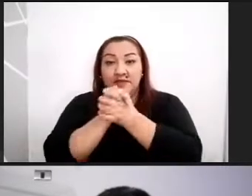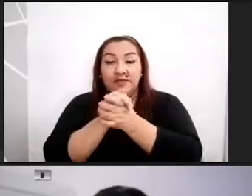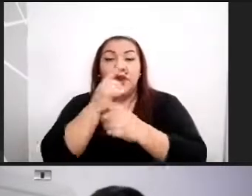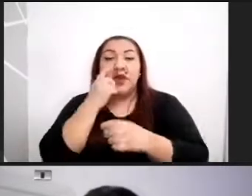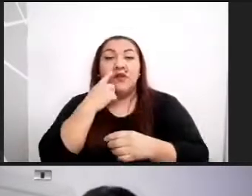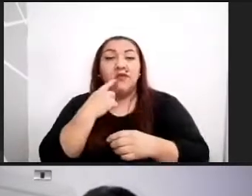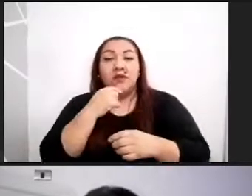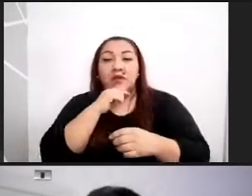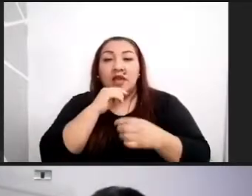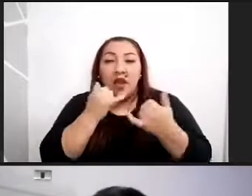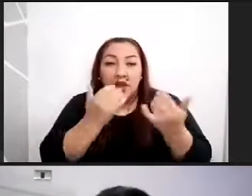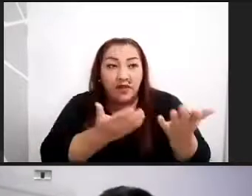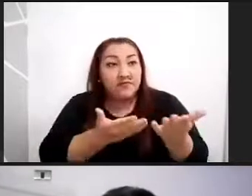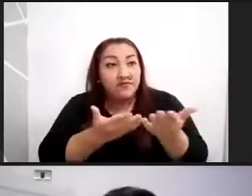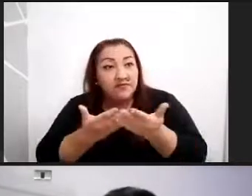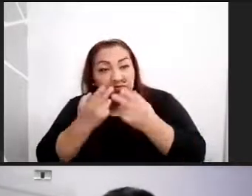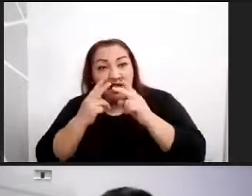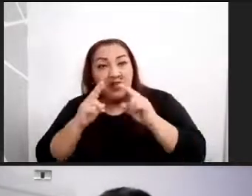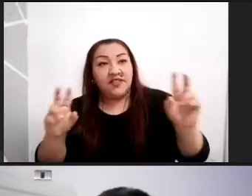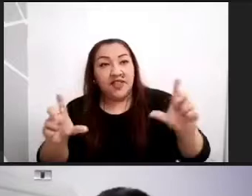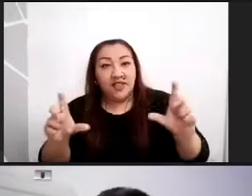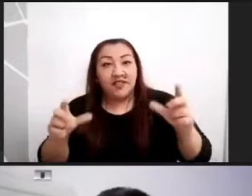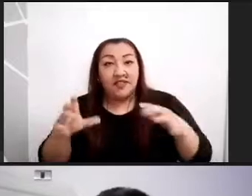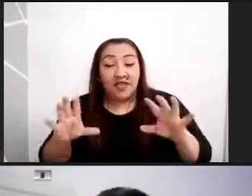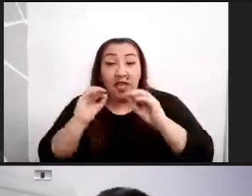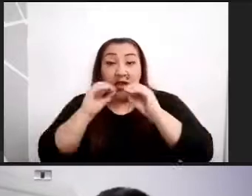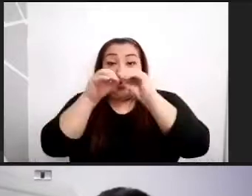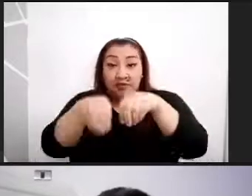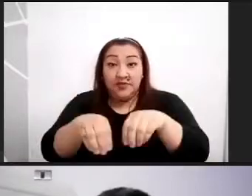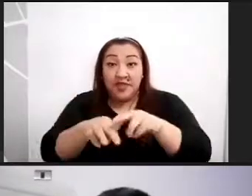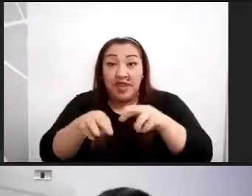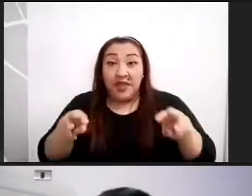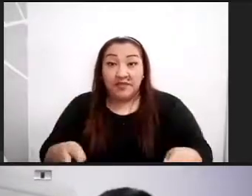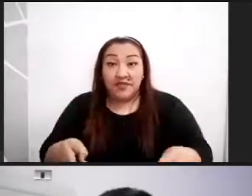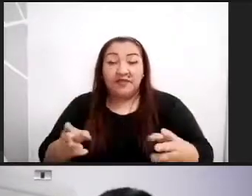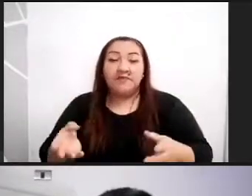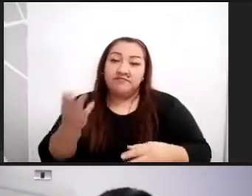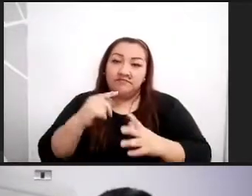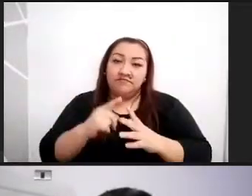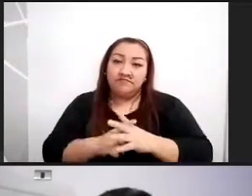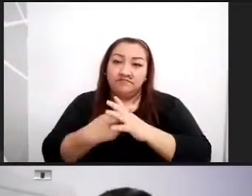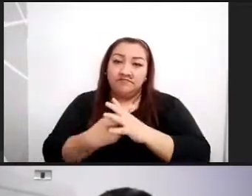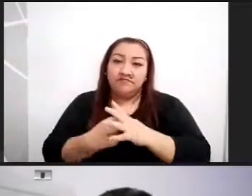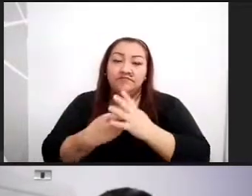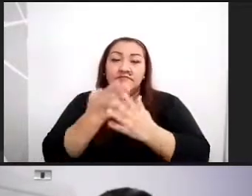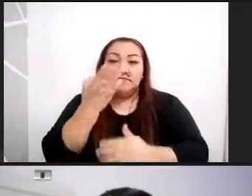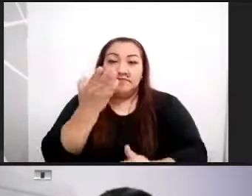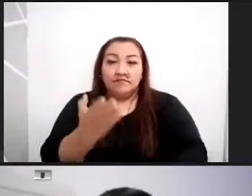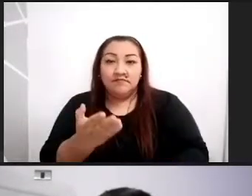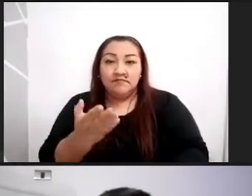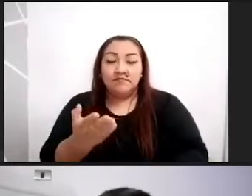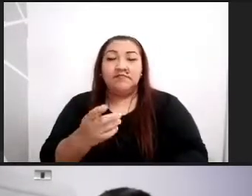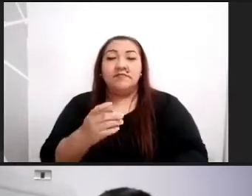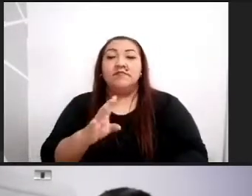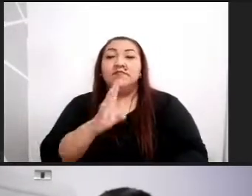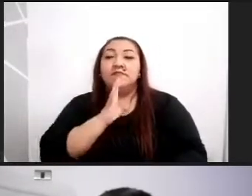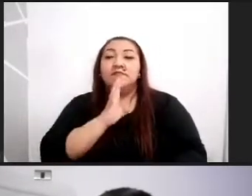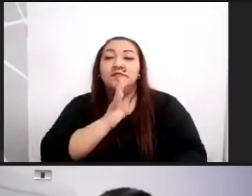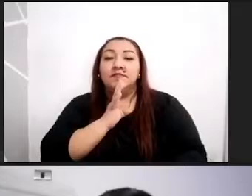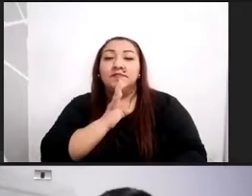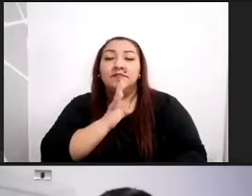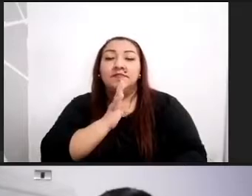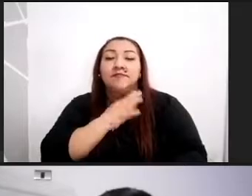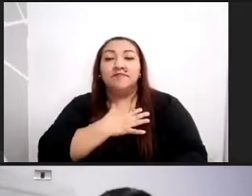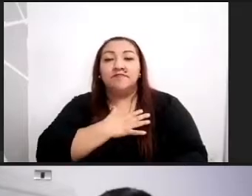siguen, instalada la mesa redonda, vamos a darle el pase ahora a nuestra